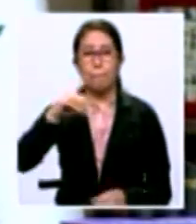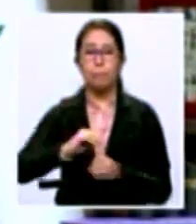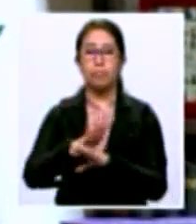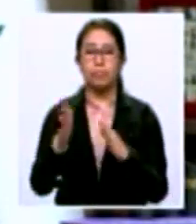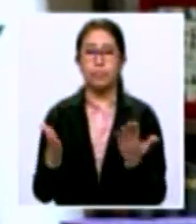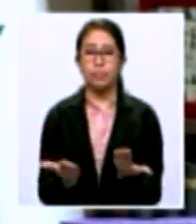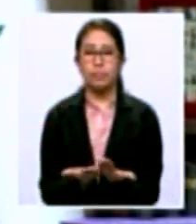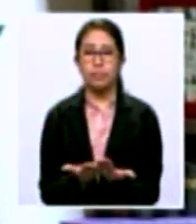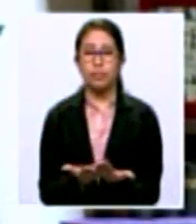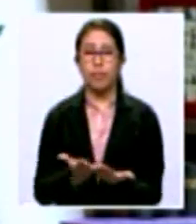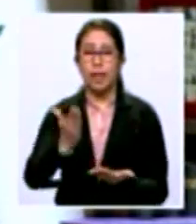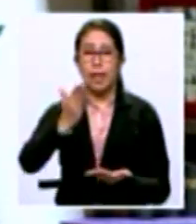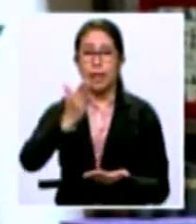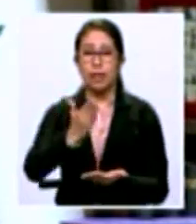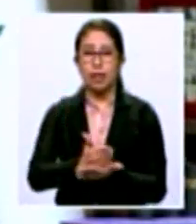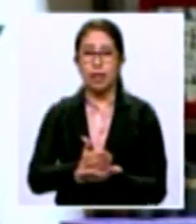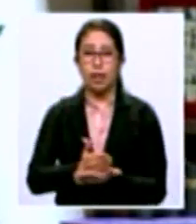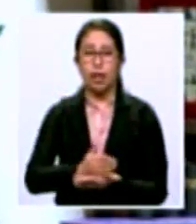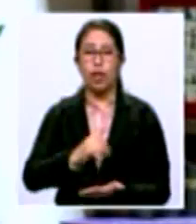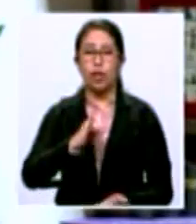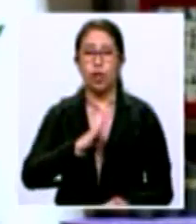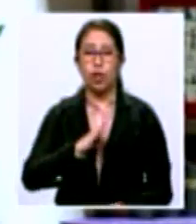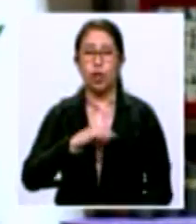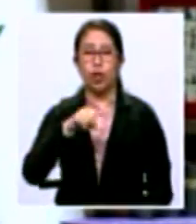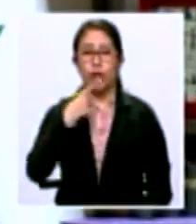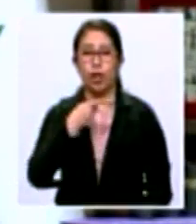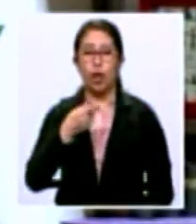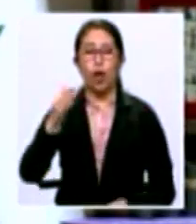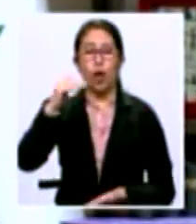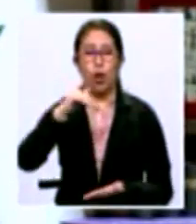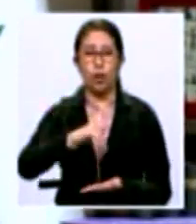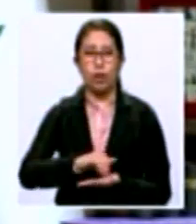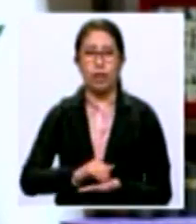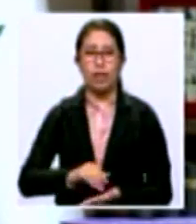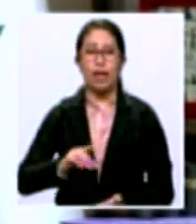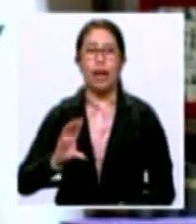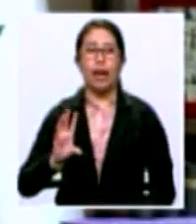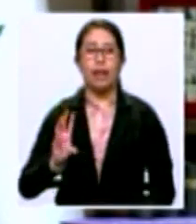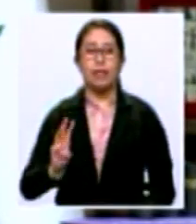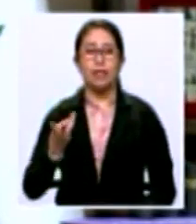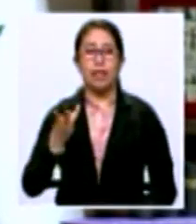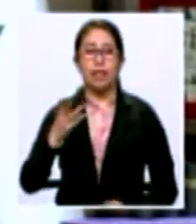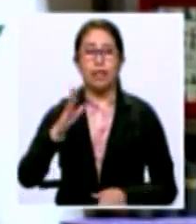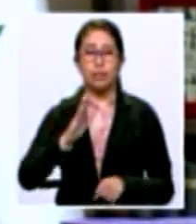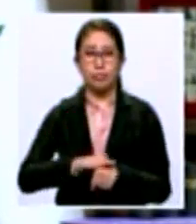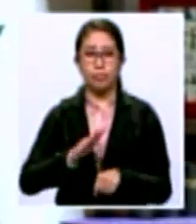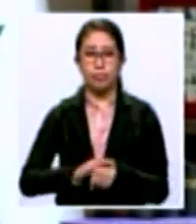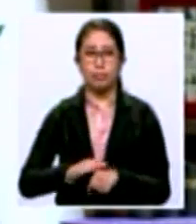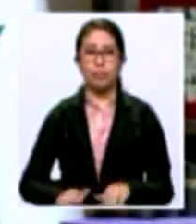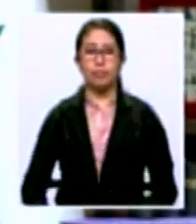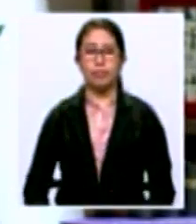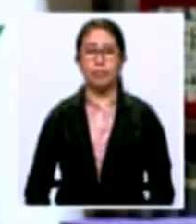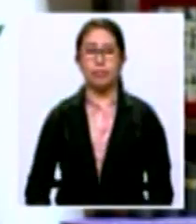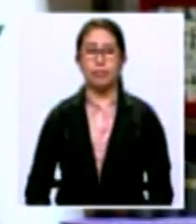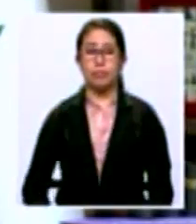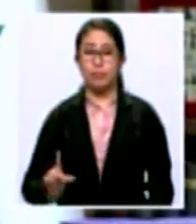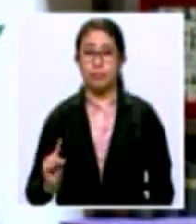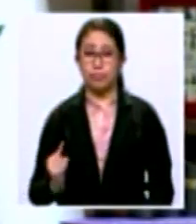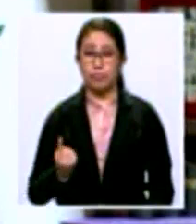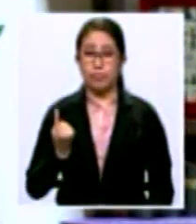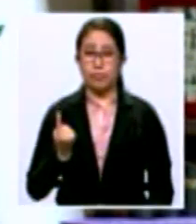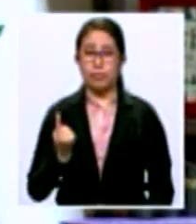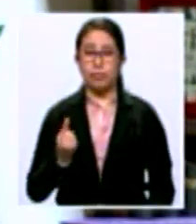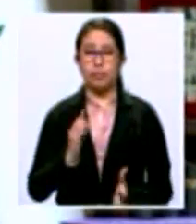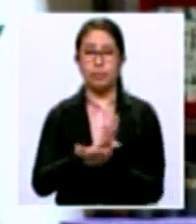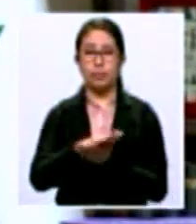se descontrole, hago nuevamente estas 6 recomendaciones a todos. Primero,